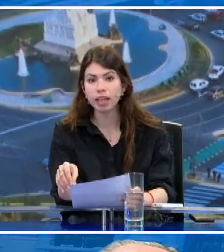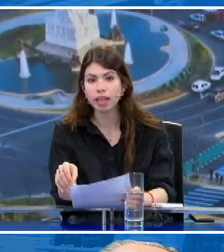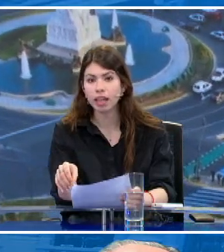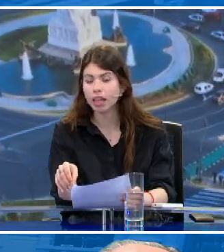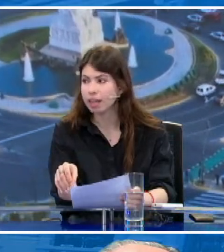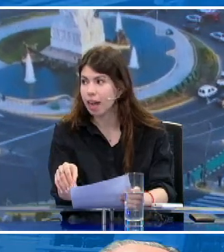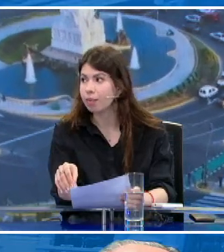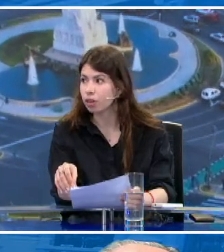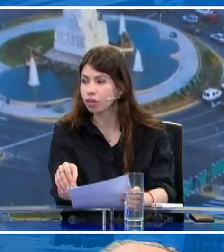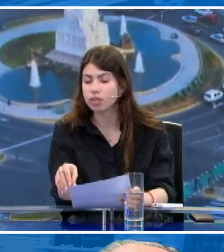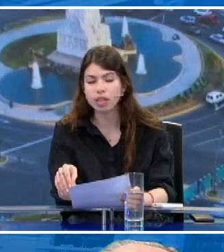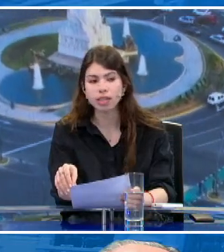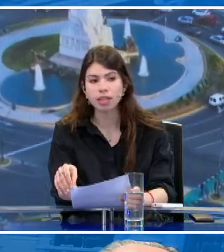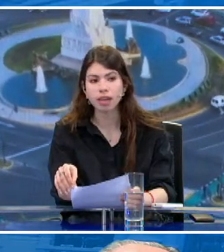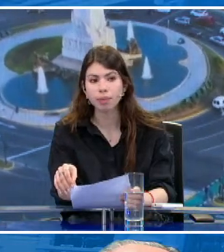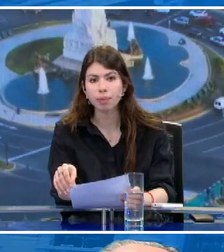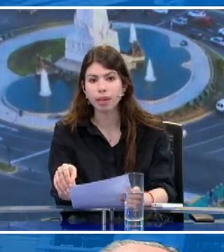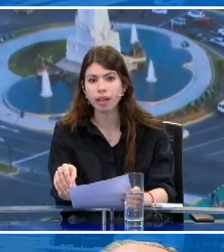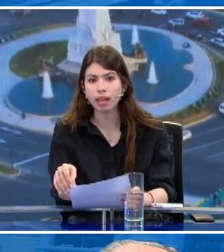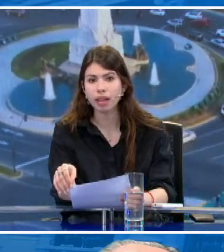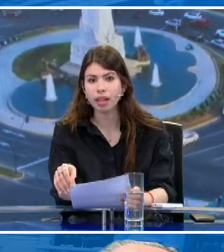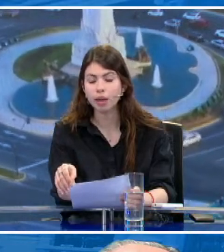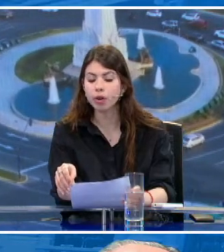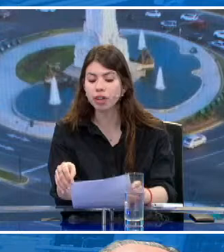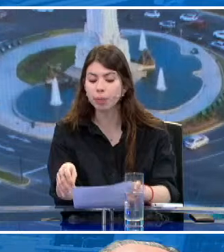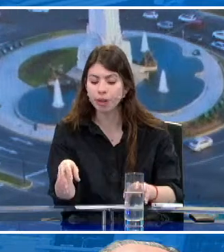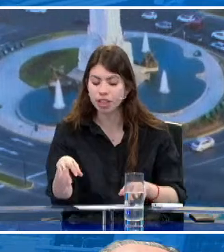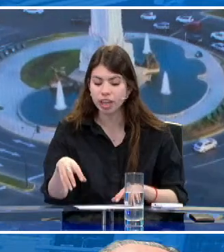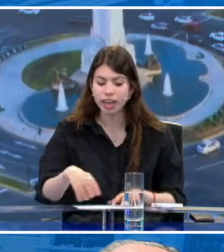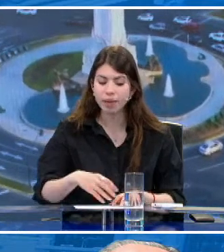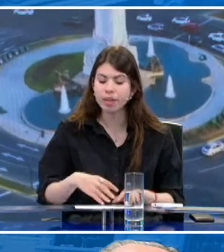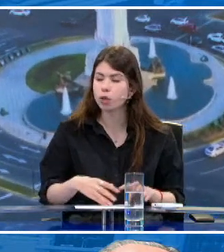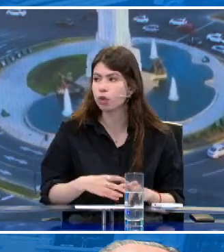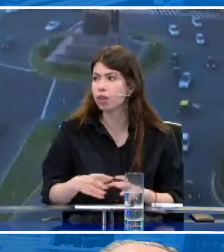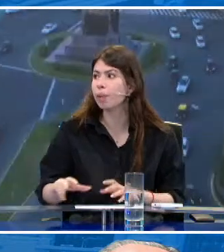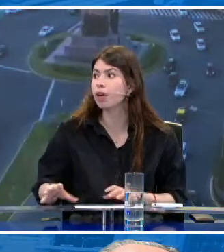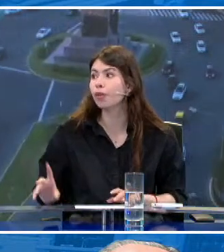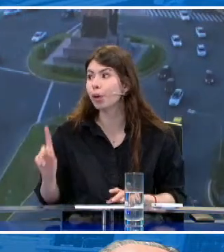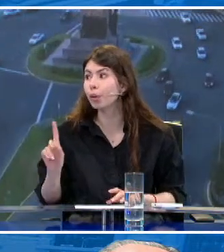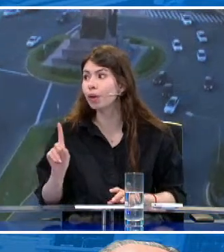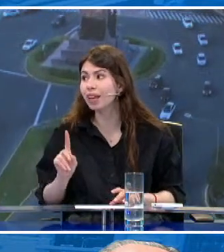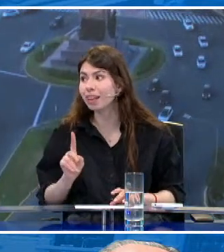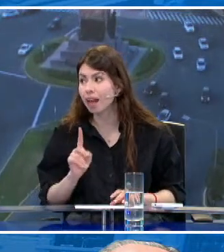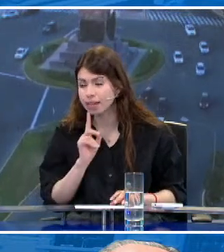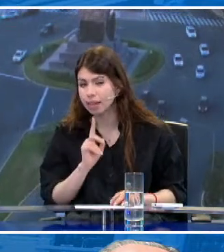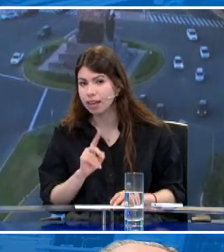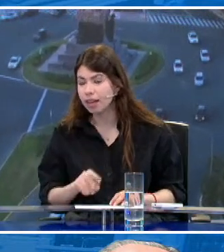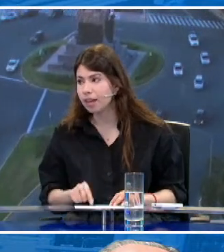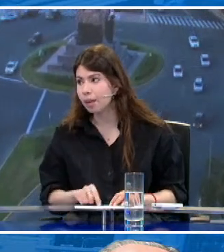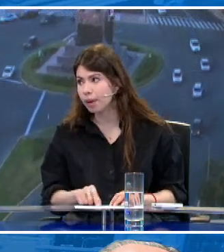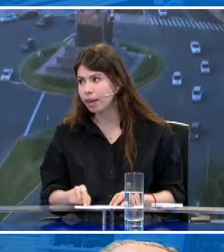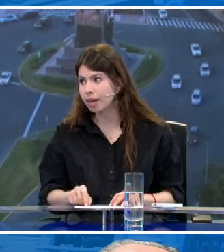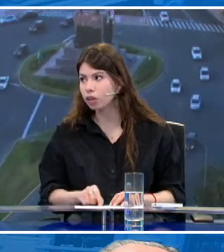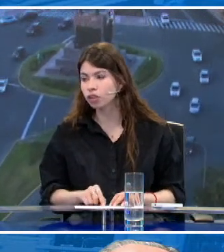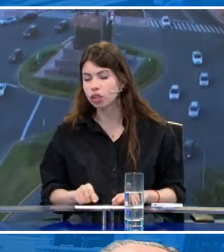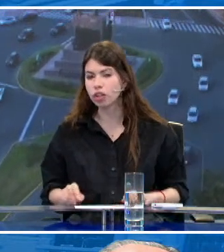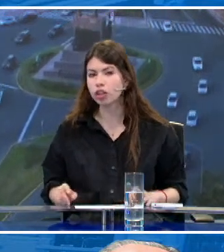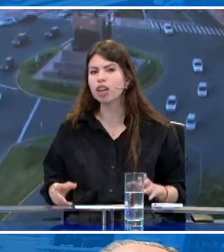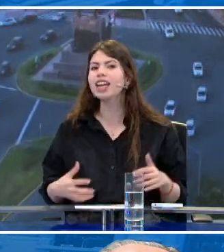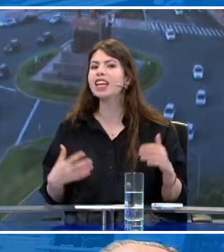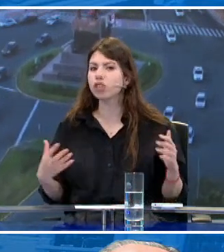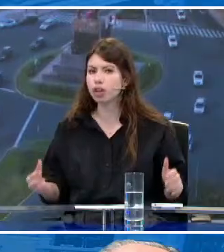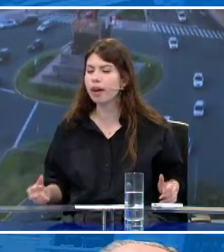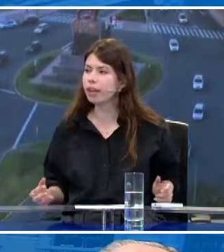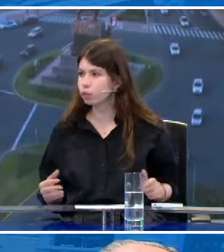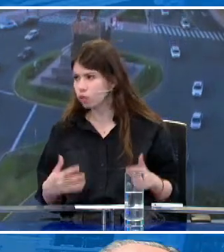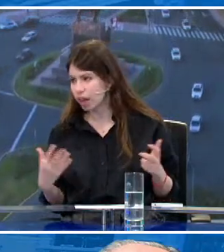Y Almirón. que Almirón, sí. Y que bueno, que puede llegar a haber Y primero situaciones que medio tenés Valdés. fraudulentas Y sí. en el contexto electoral,